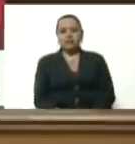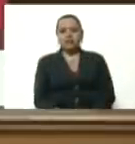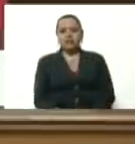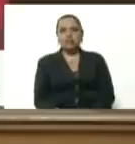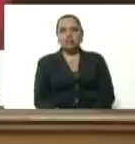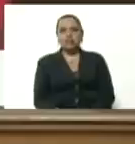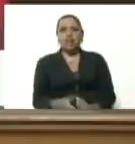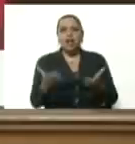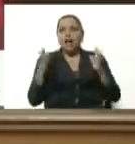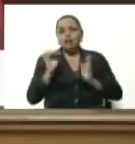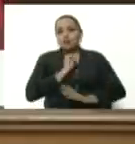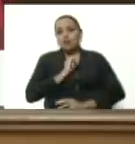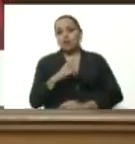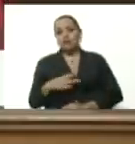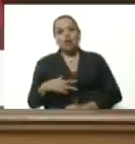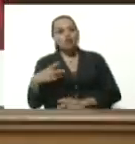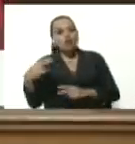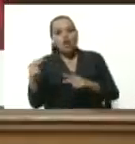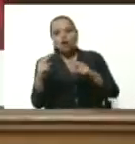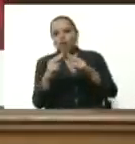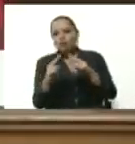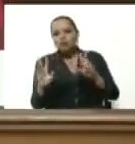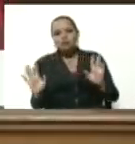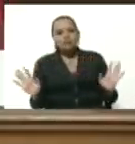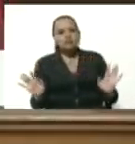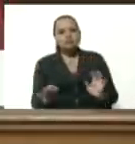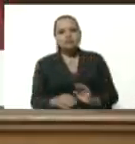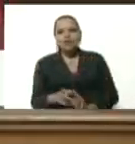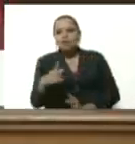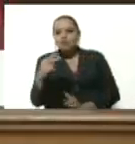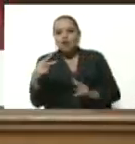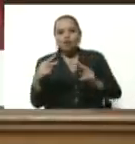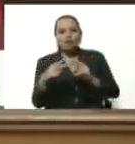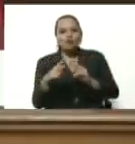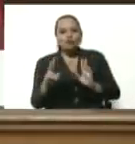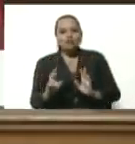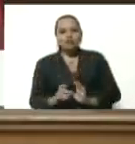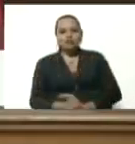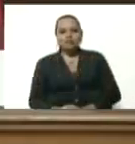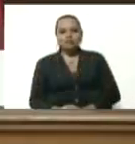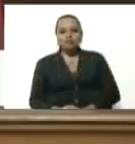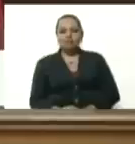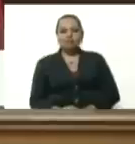Se van a asustar, no las conocen. No las conocen.